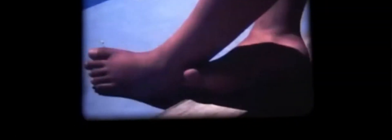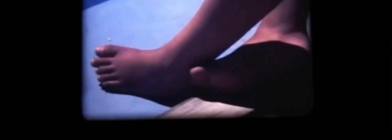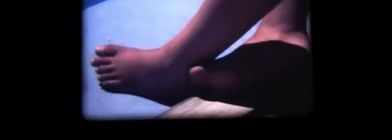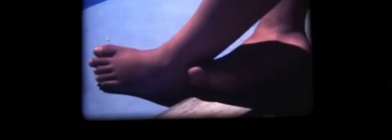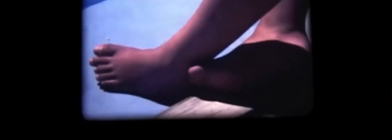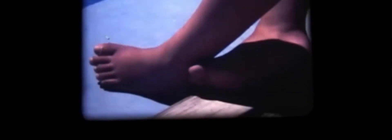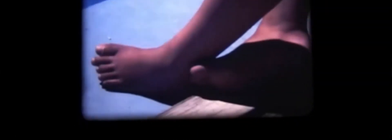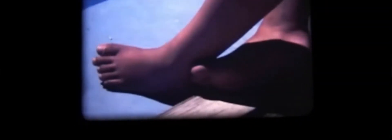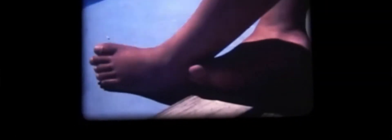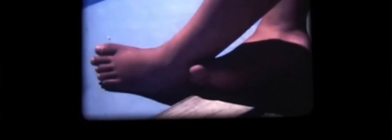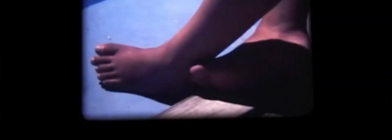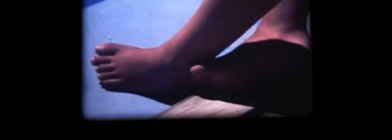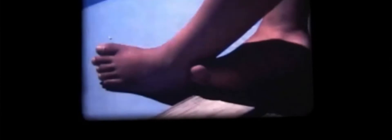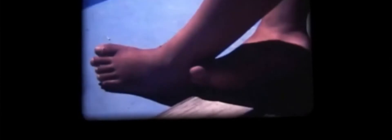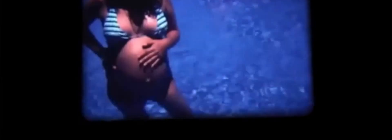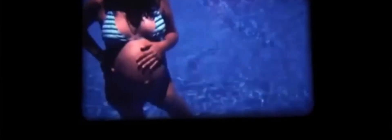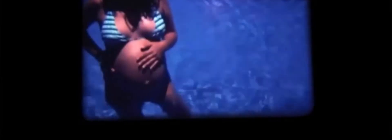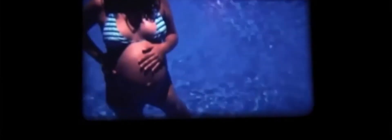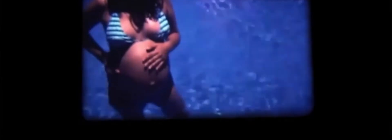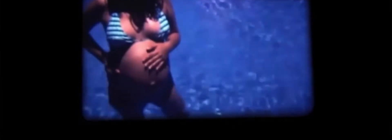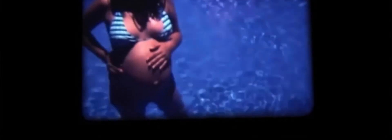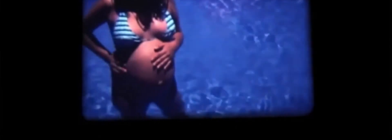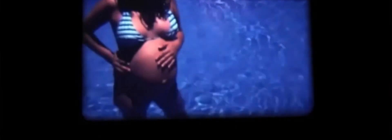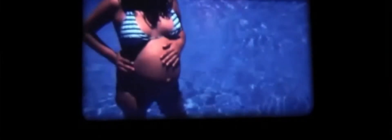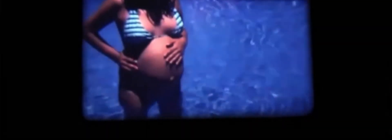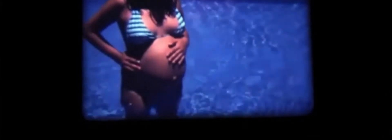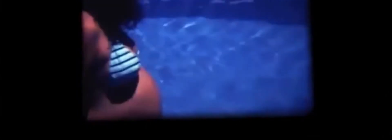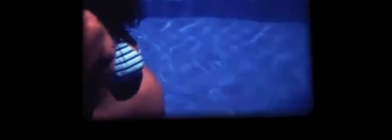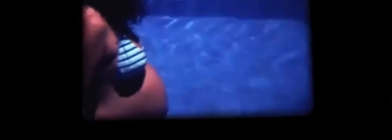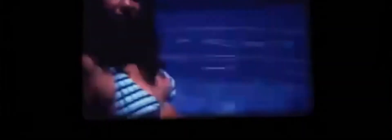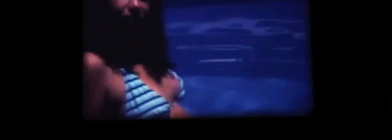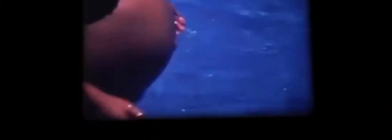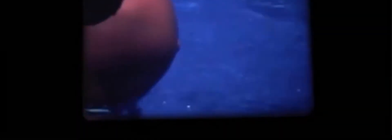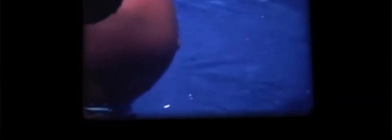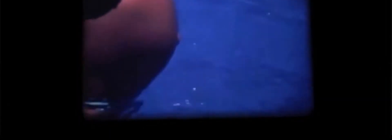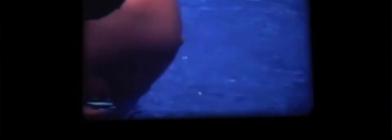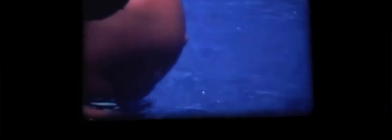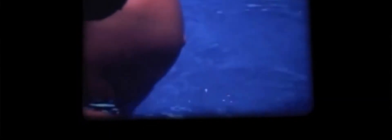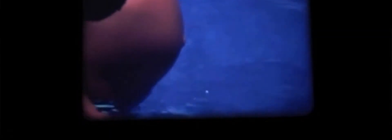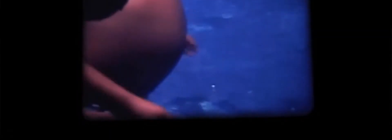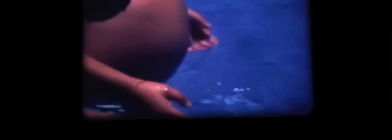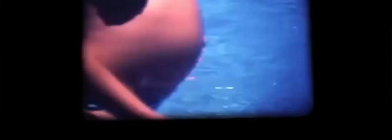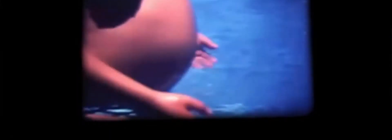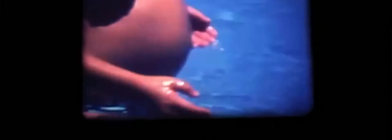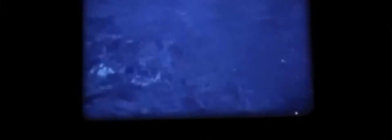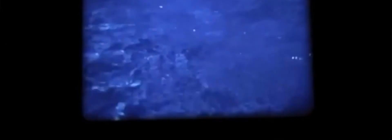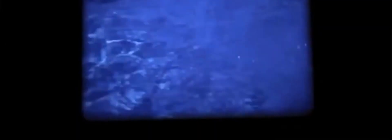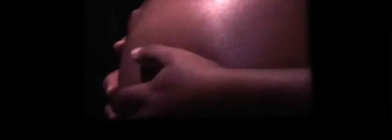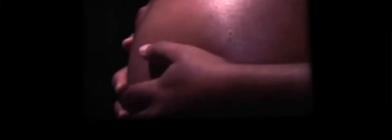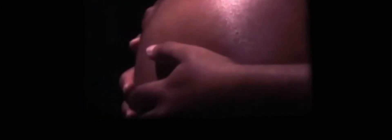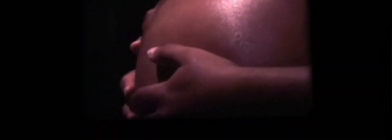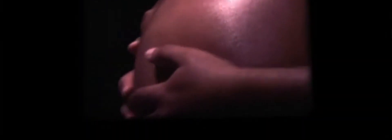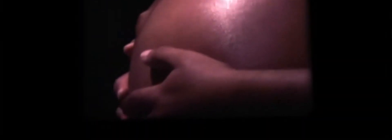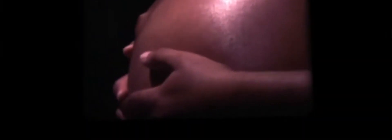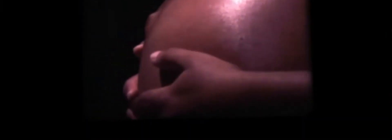se llama genoveva él me dijo que era mapuche y si eso es cierto yo quiero que mi hija no lo olvide nunca